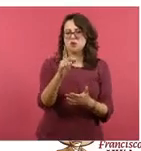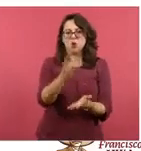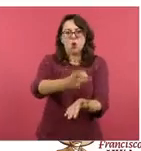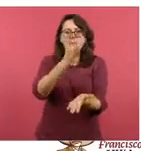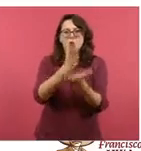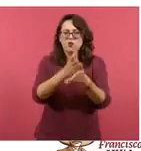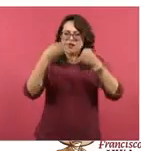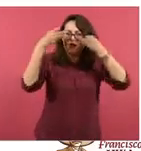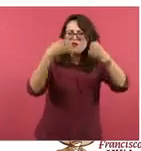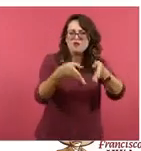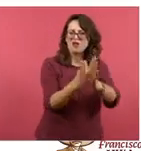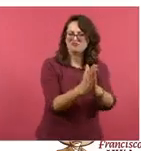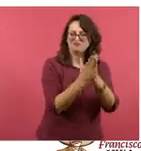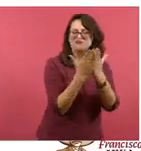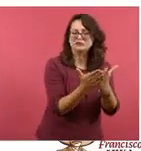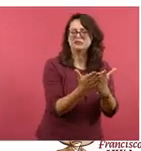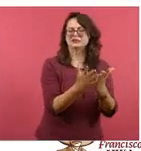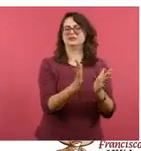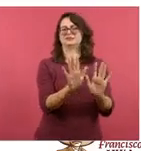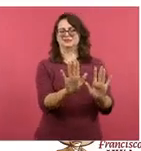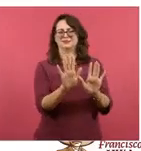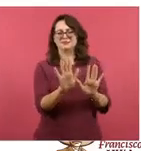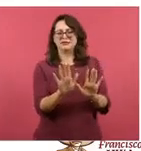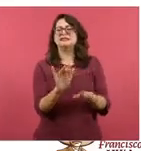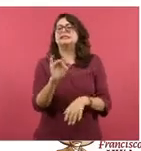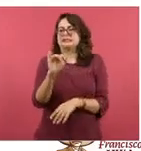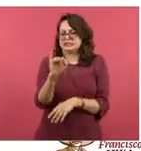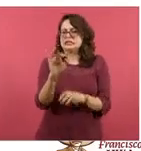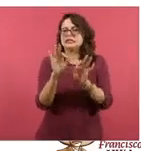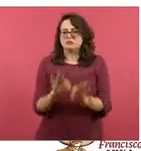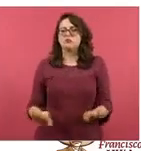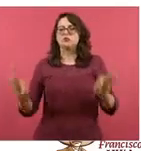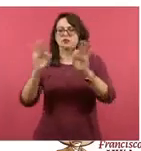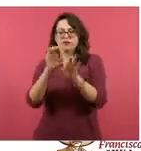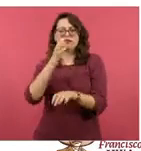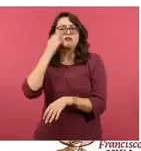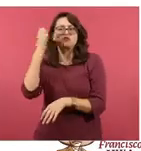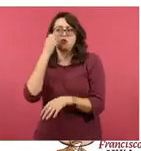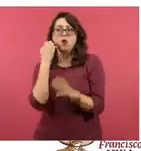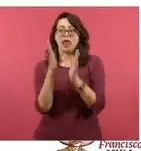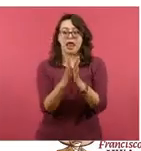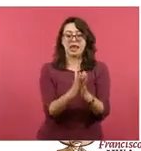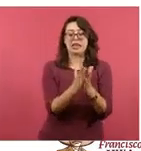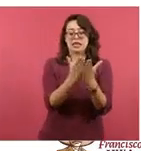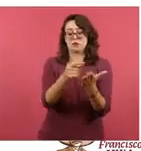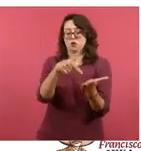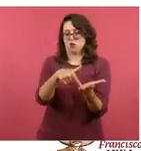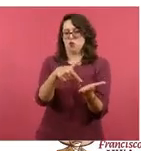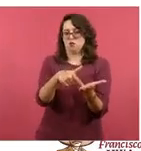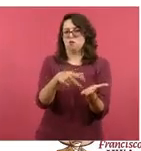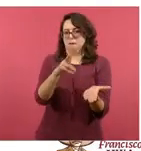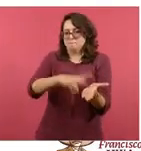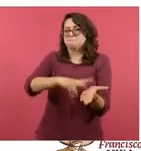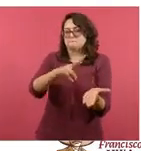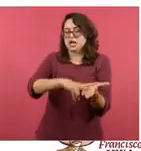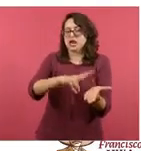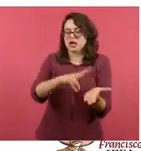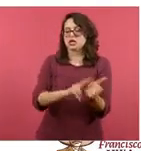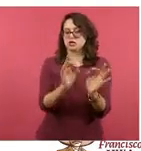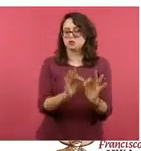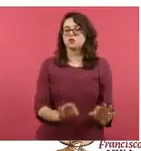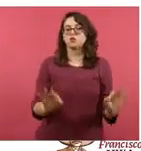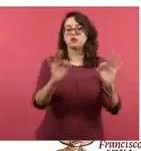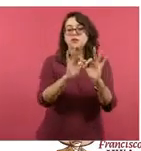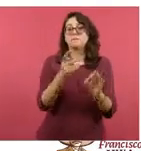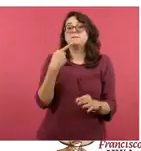referente didáctico, un material que apoya el trabajo de profesores, de alumnos. Y